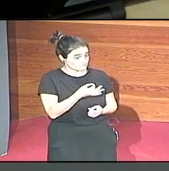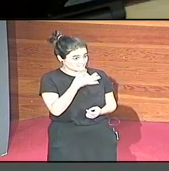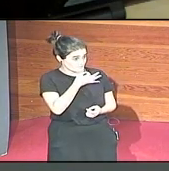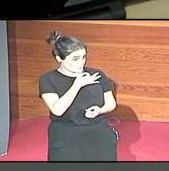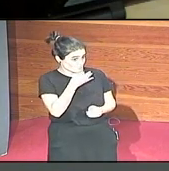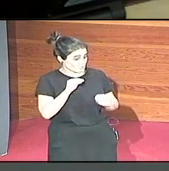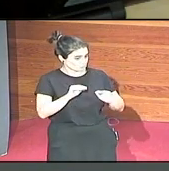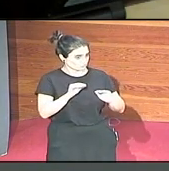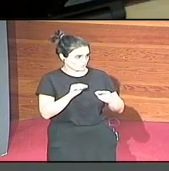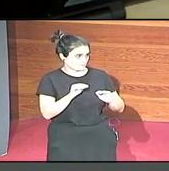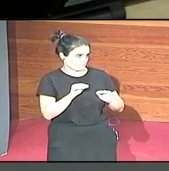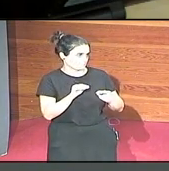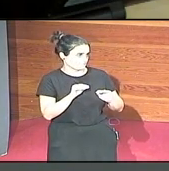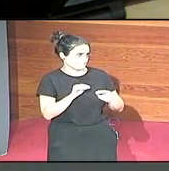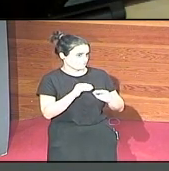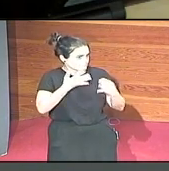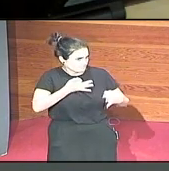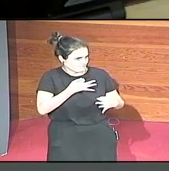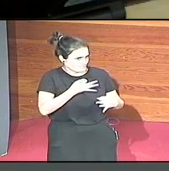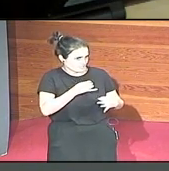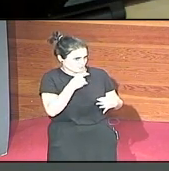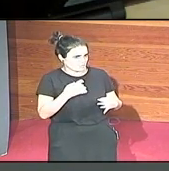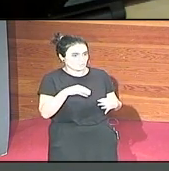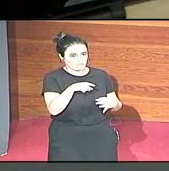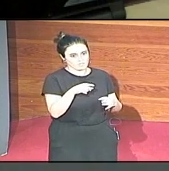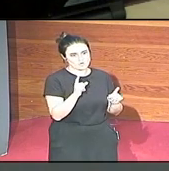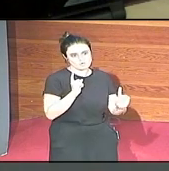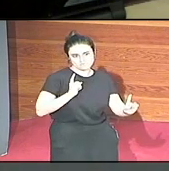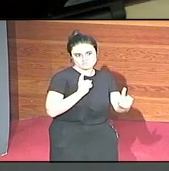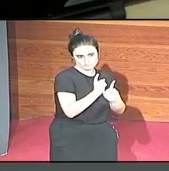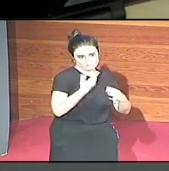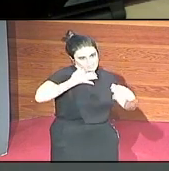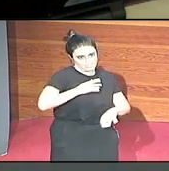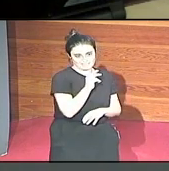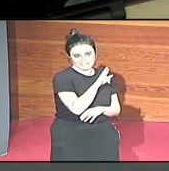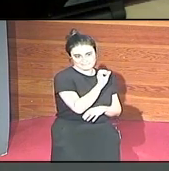decir es impopular en Rusia frente a lo que dice el Kremlin.